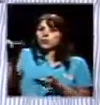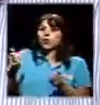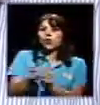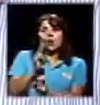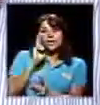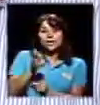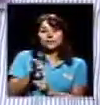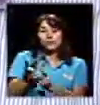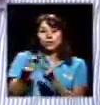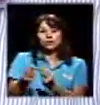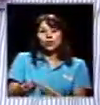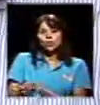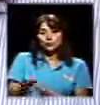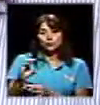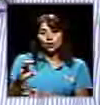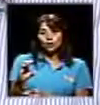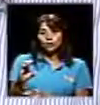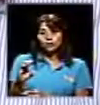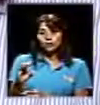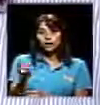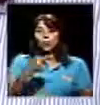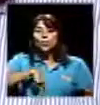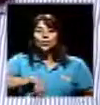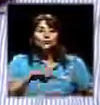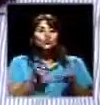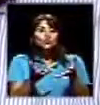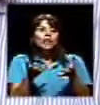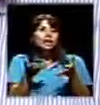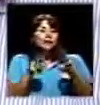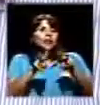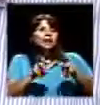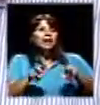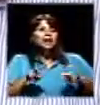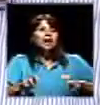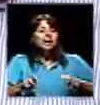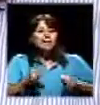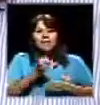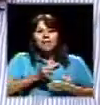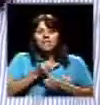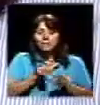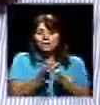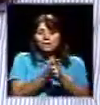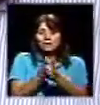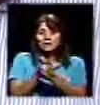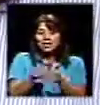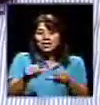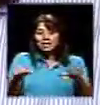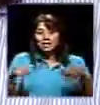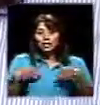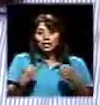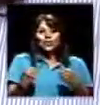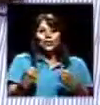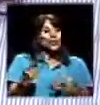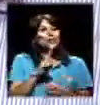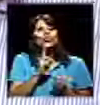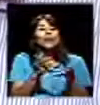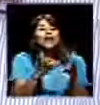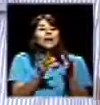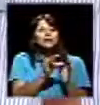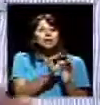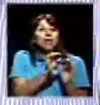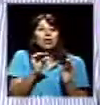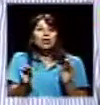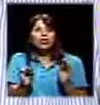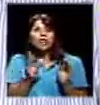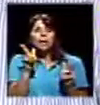el análisis que queremos hacer es un análisis de la eficiencia en el sector salud, no queremos recortarle al sector salud. ¿Qué queremos? Tener